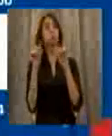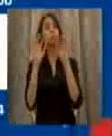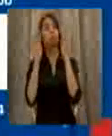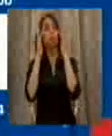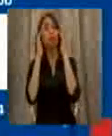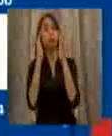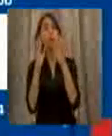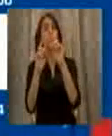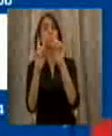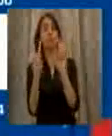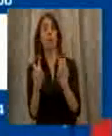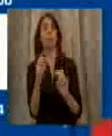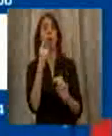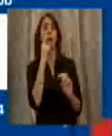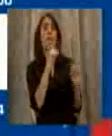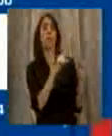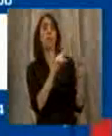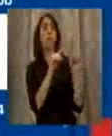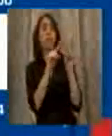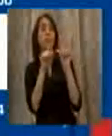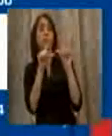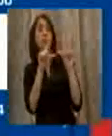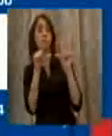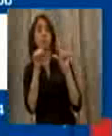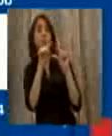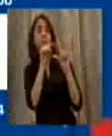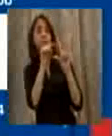Fíjense el número de leyes